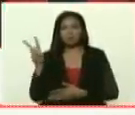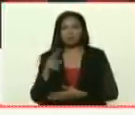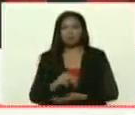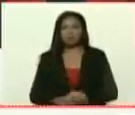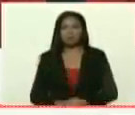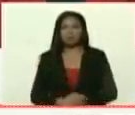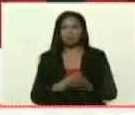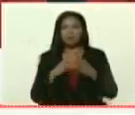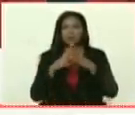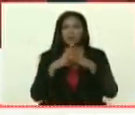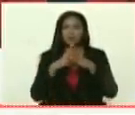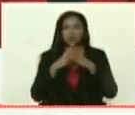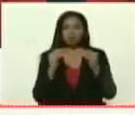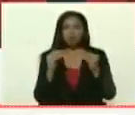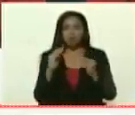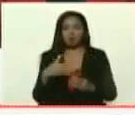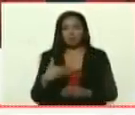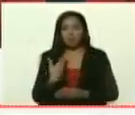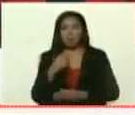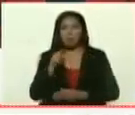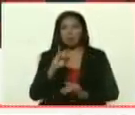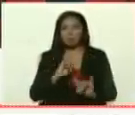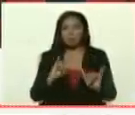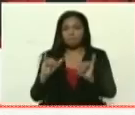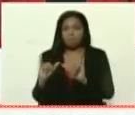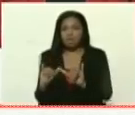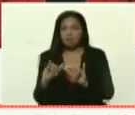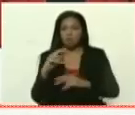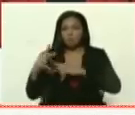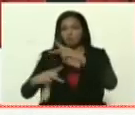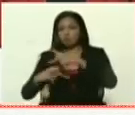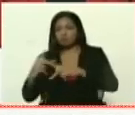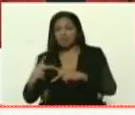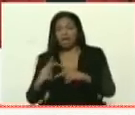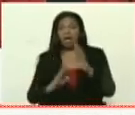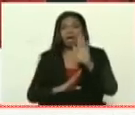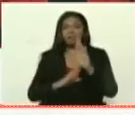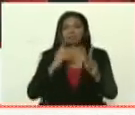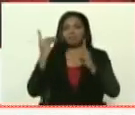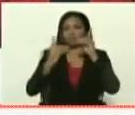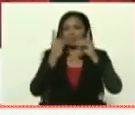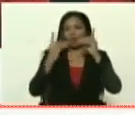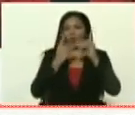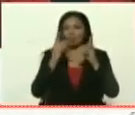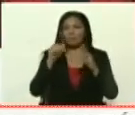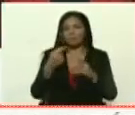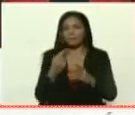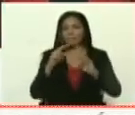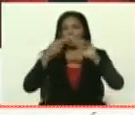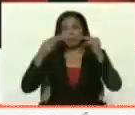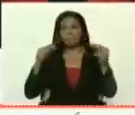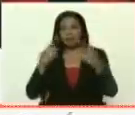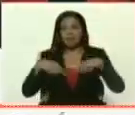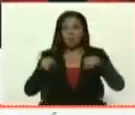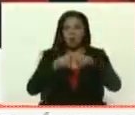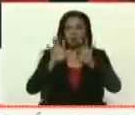en toda la medida de sus posibilidades en los procesos de diálogo por la paz, así